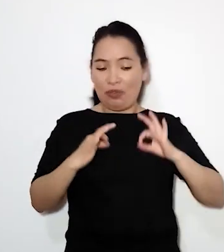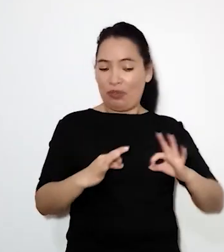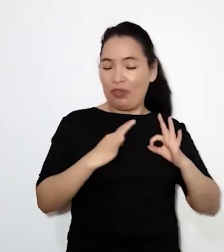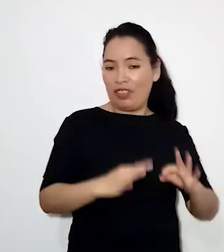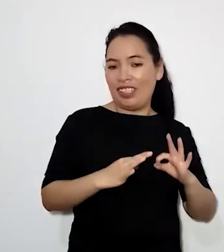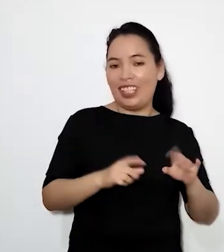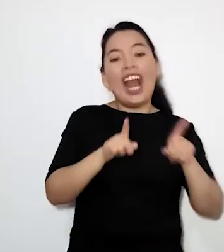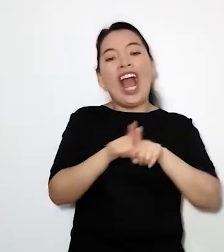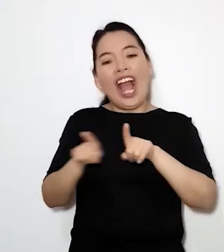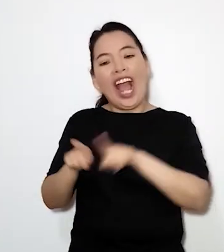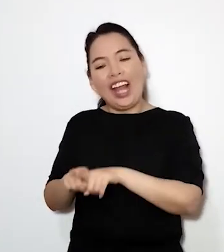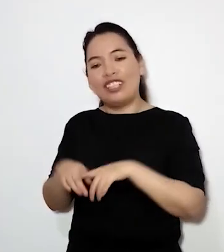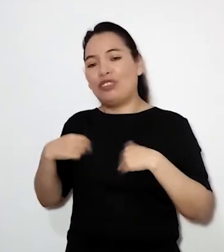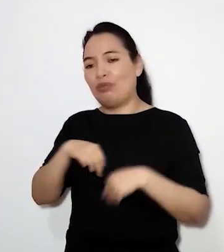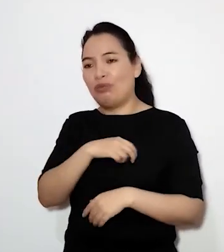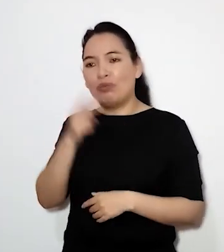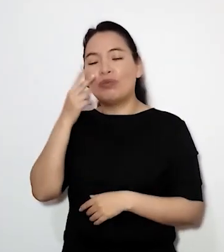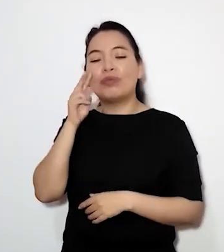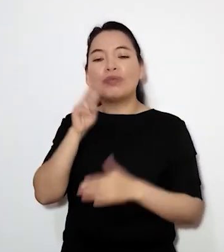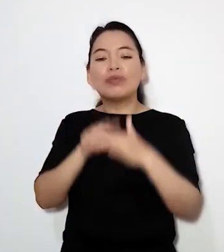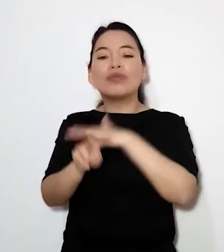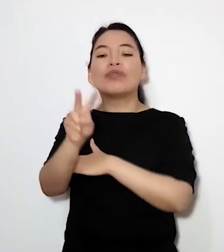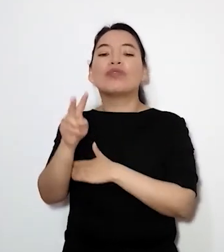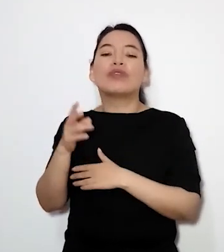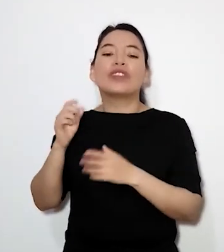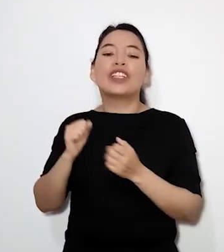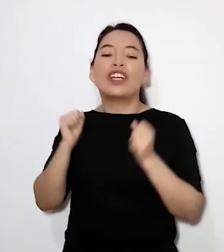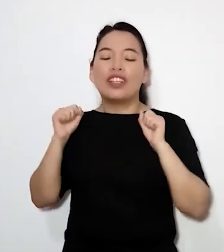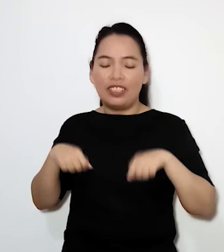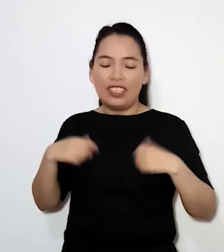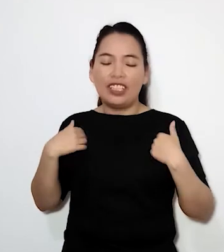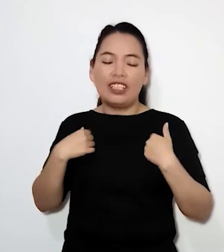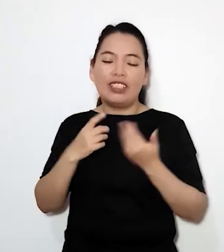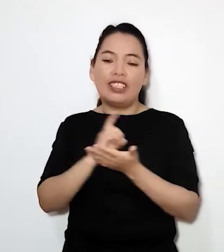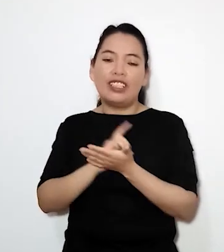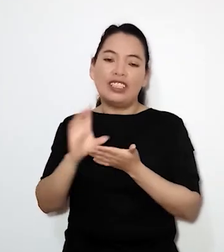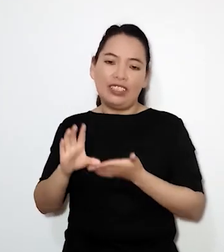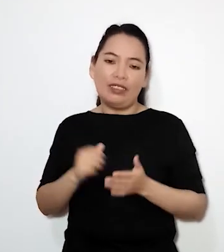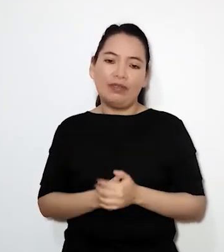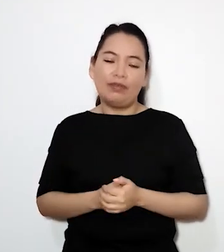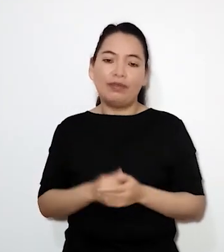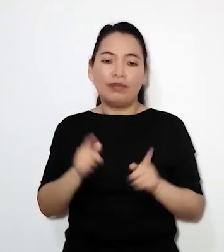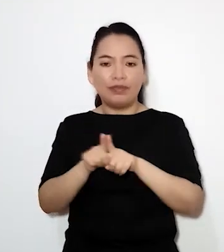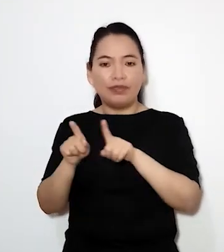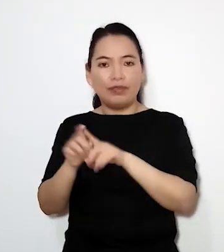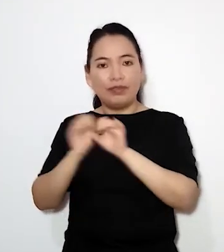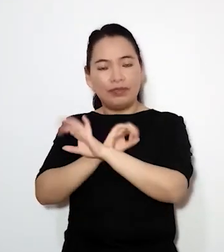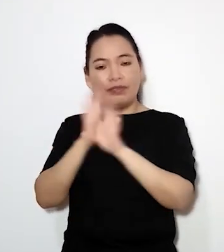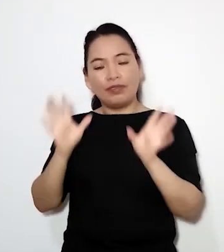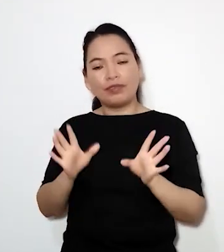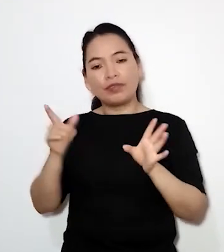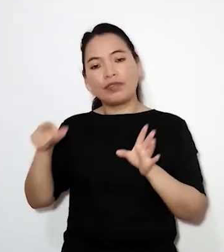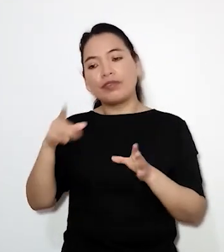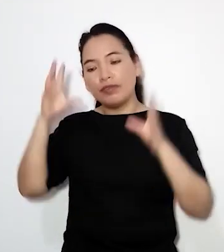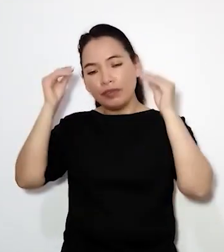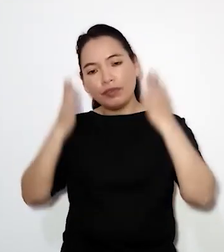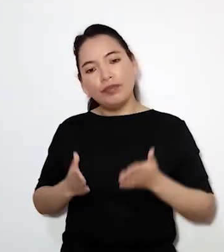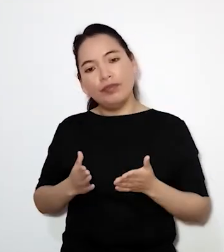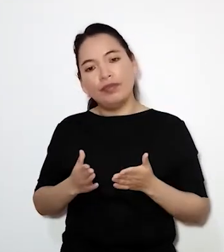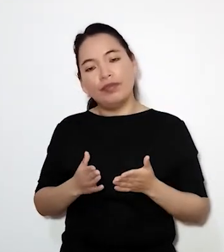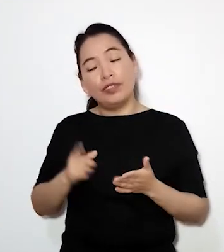visión y un discurso sobre las personas con discapacidad. Y en concreto para los maestros también dejar un interrogante. Cierto es que